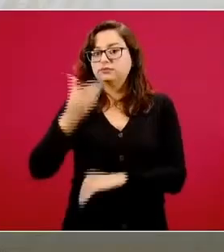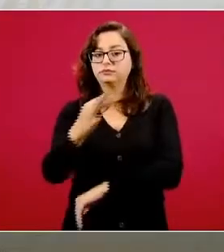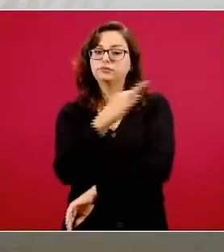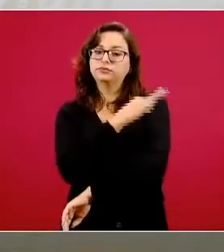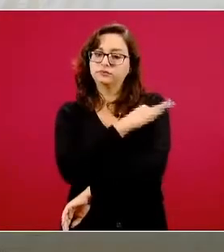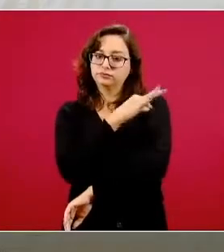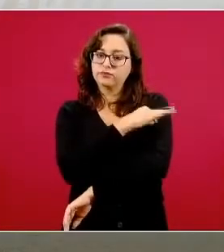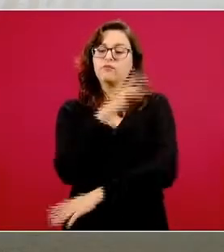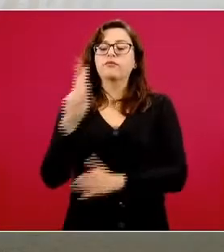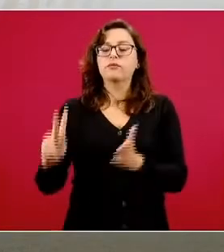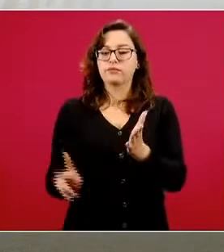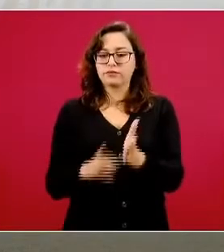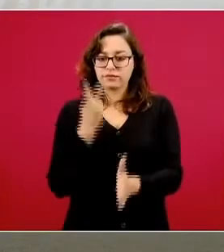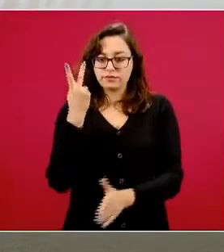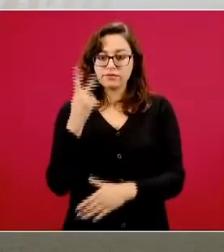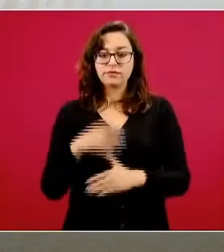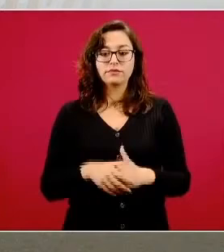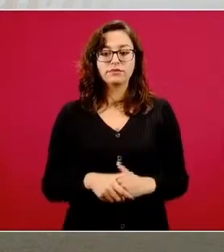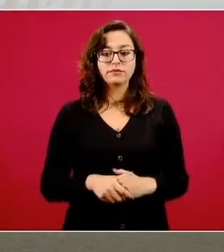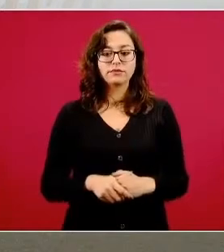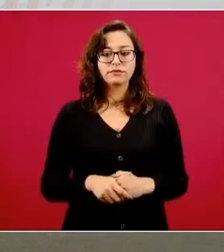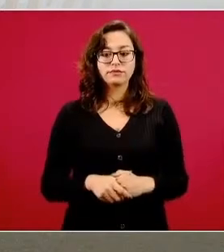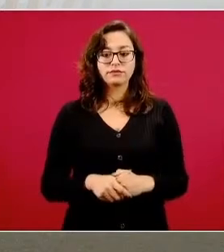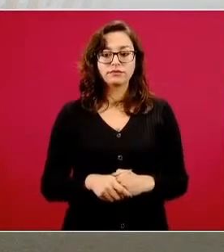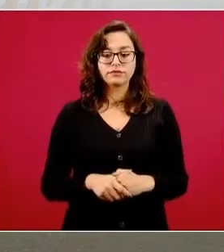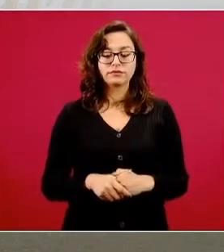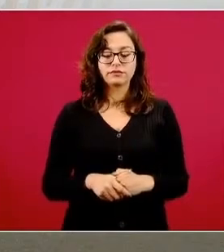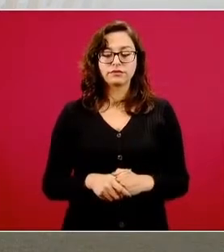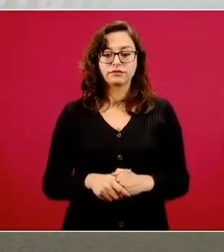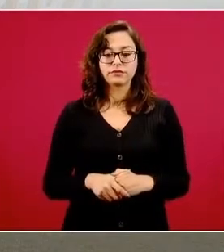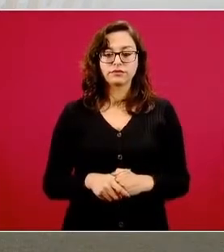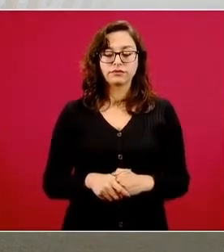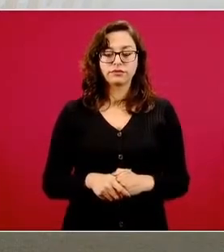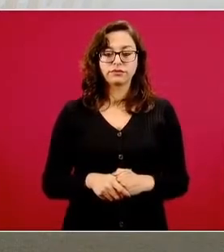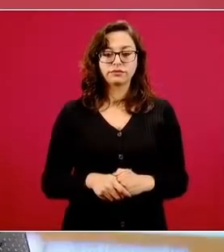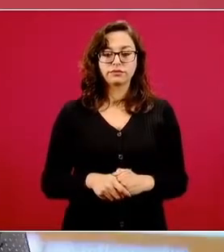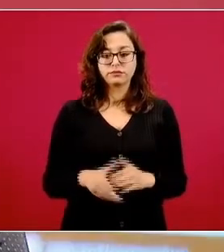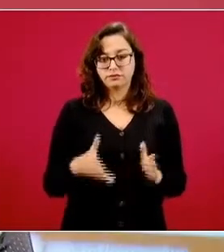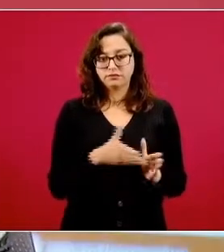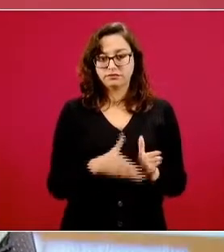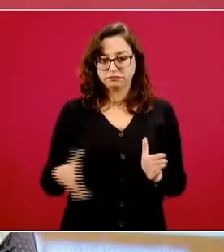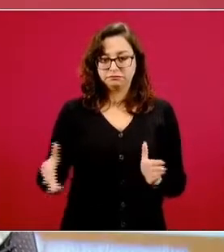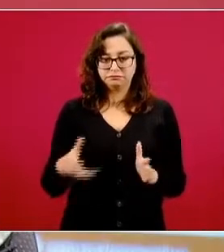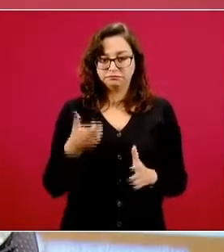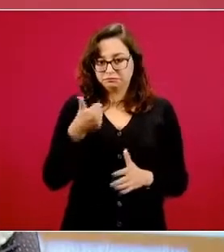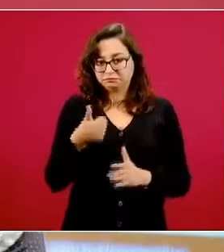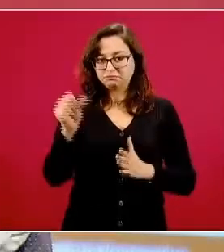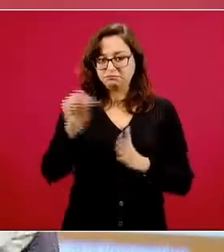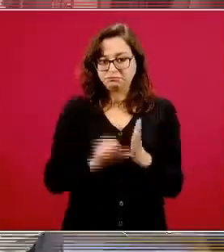primer dosis a niñas y niños a partir de los 6 meses.